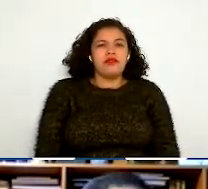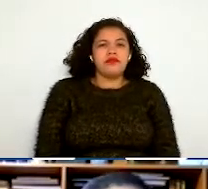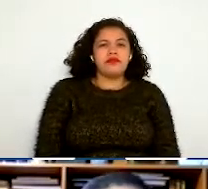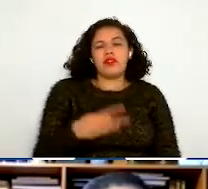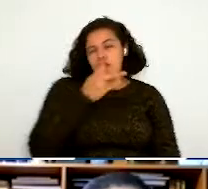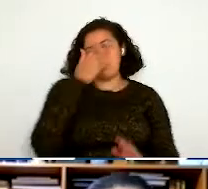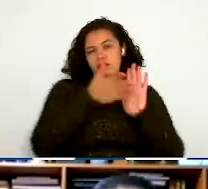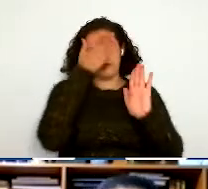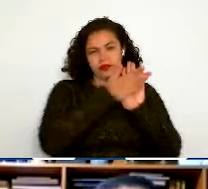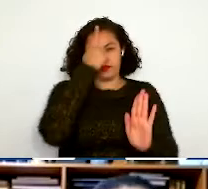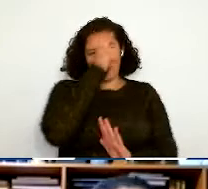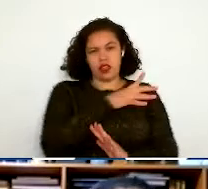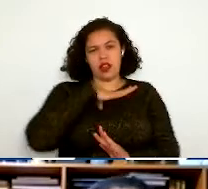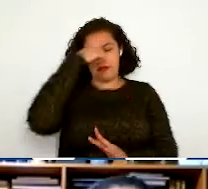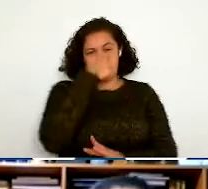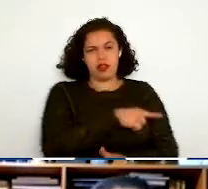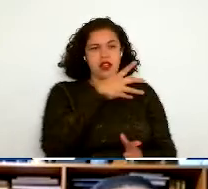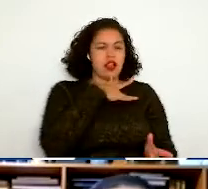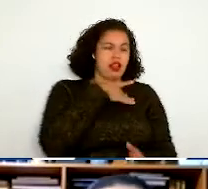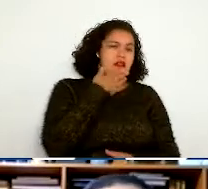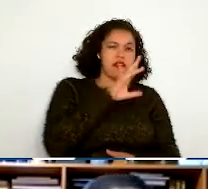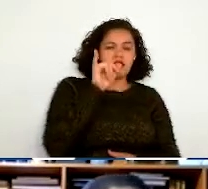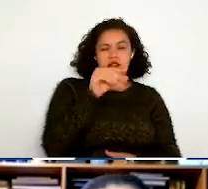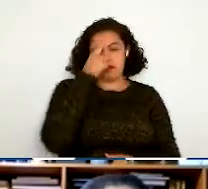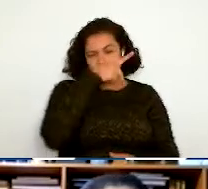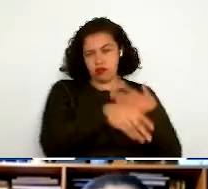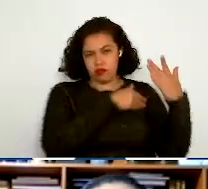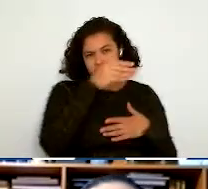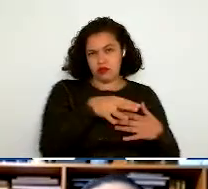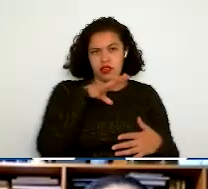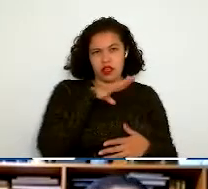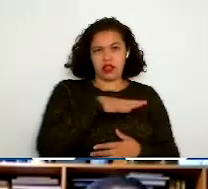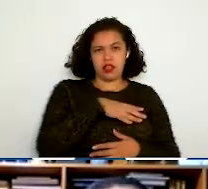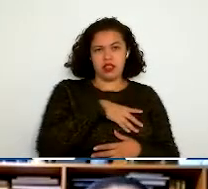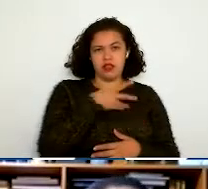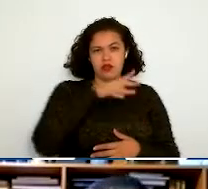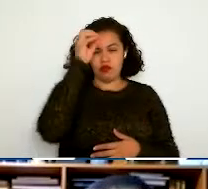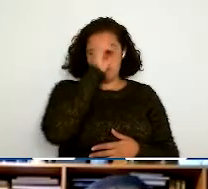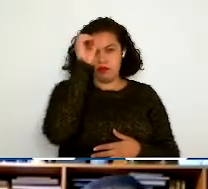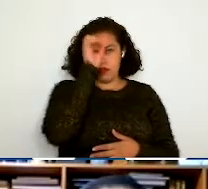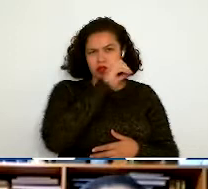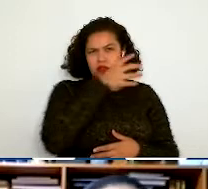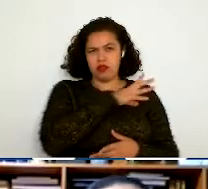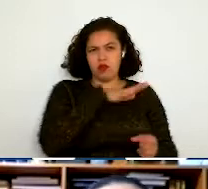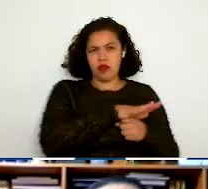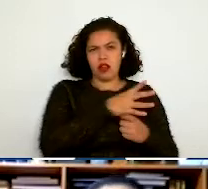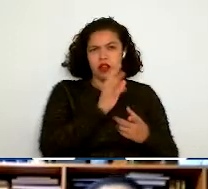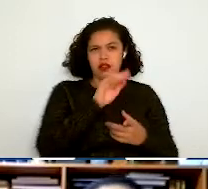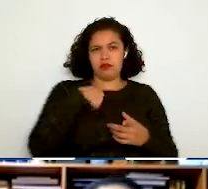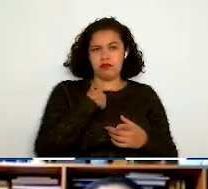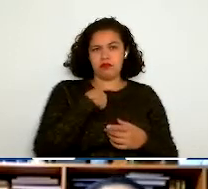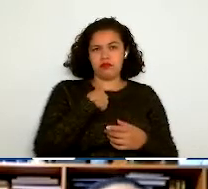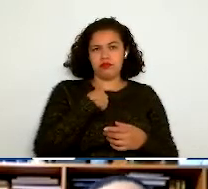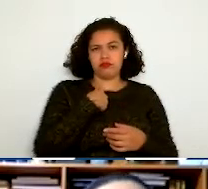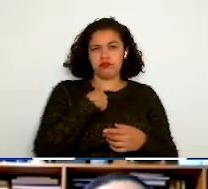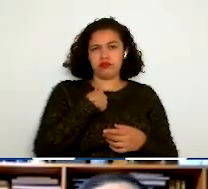hizo sobre la satisfacción o no del servicio que le estamos otorgando. ¿Qué percepción? ¿Con qué percepción se van? ¿No?